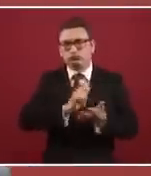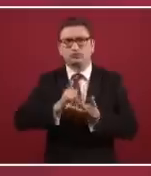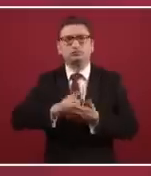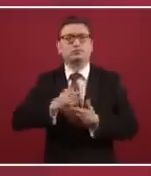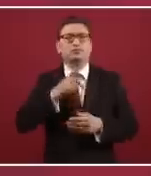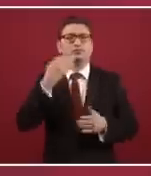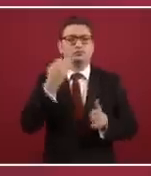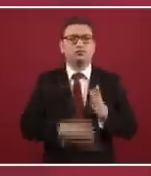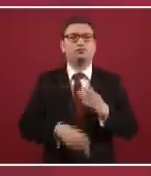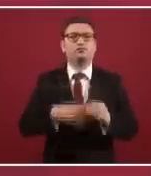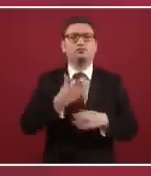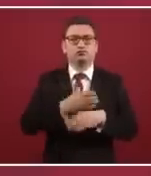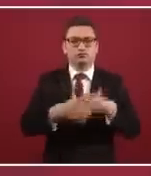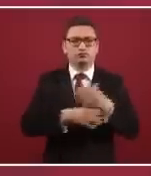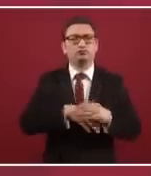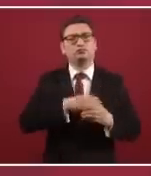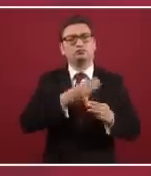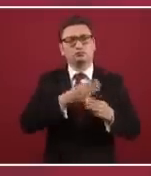refacciones,